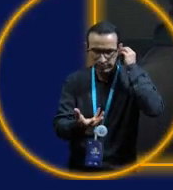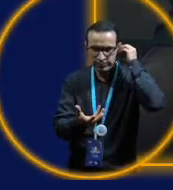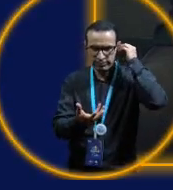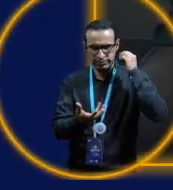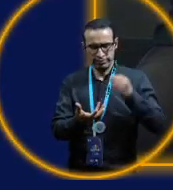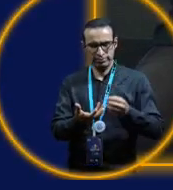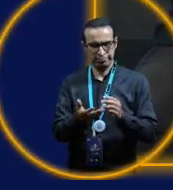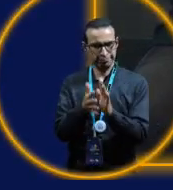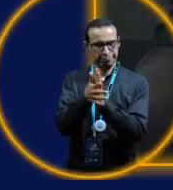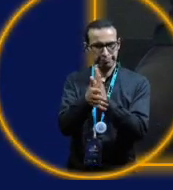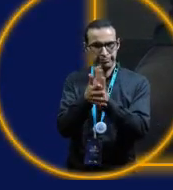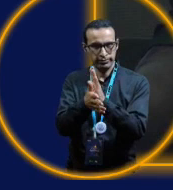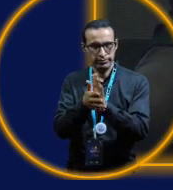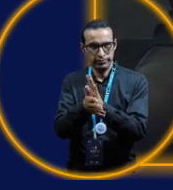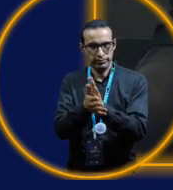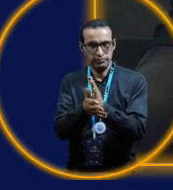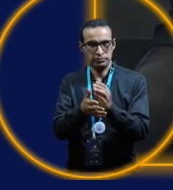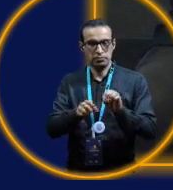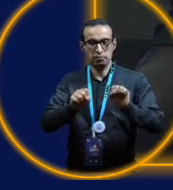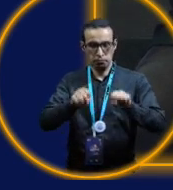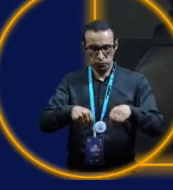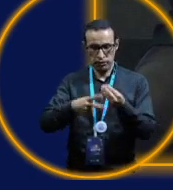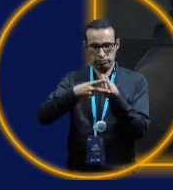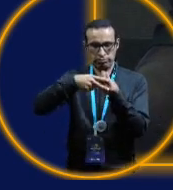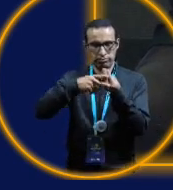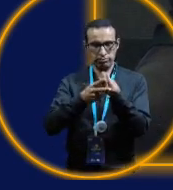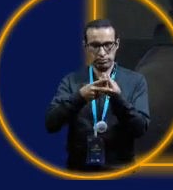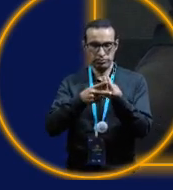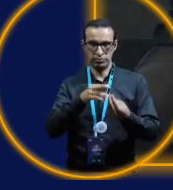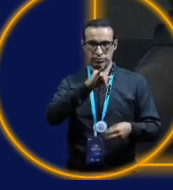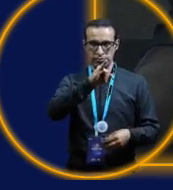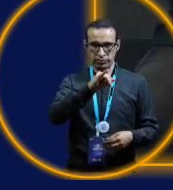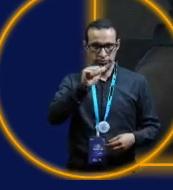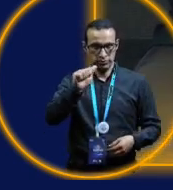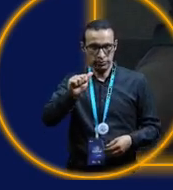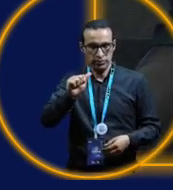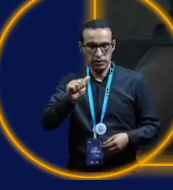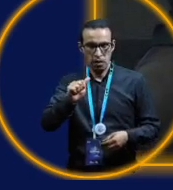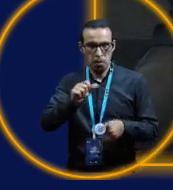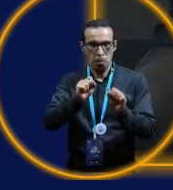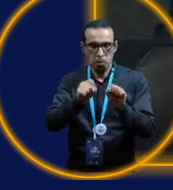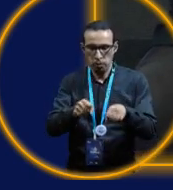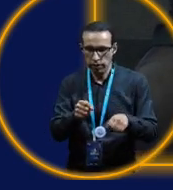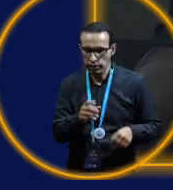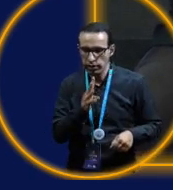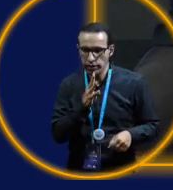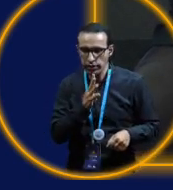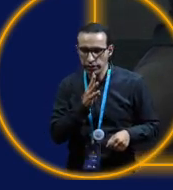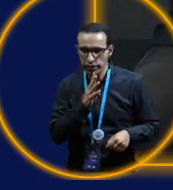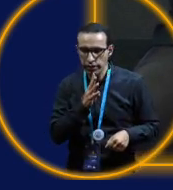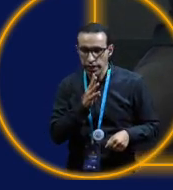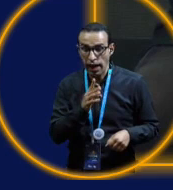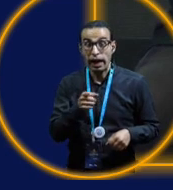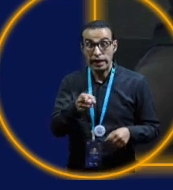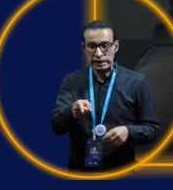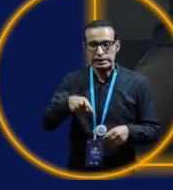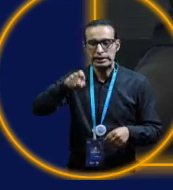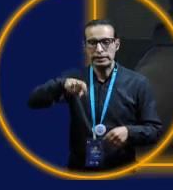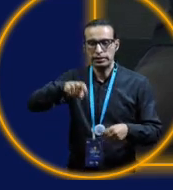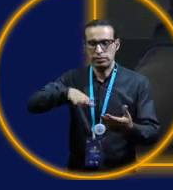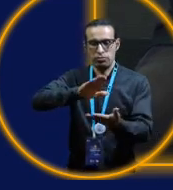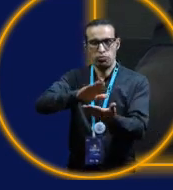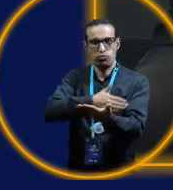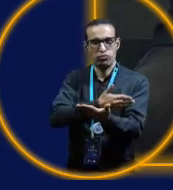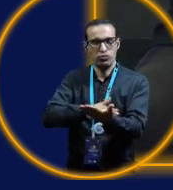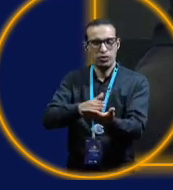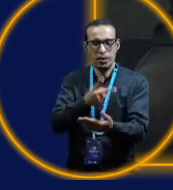cual puede sacar una herramienta de a y ponerle un promto y decirle sácame un sonido que suene como Michael Jackson en el 83 y lo obtendrás